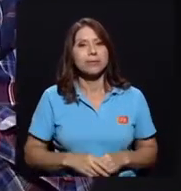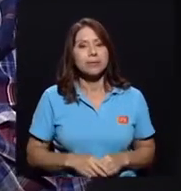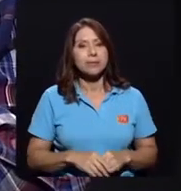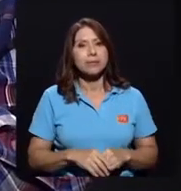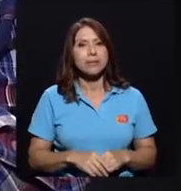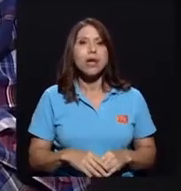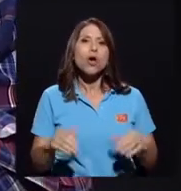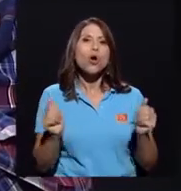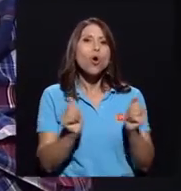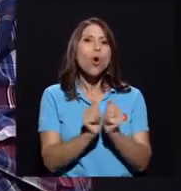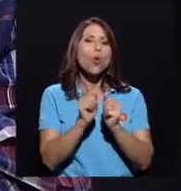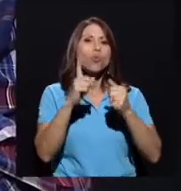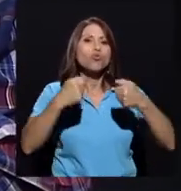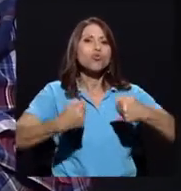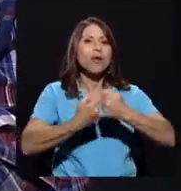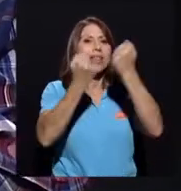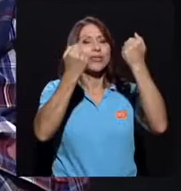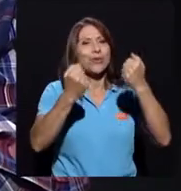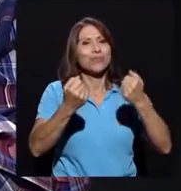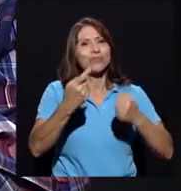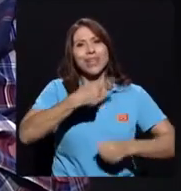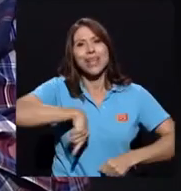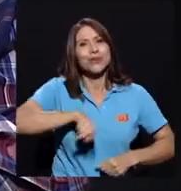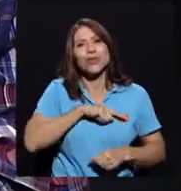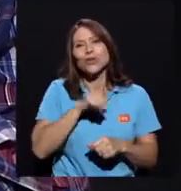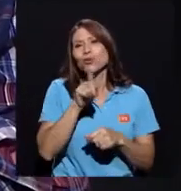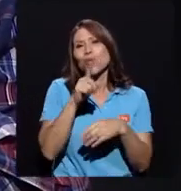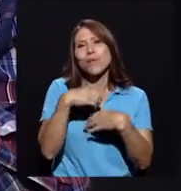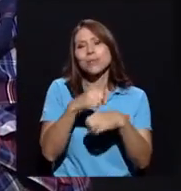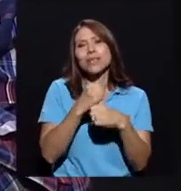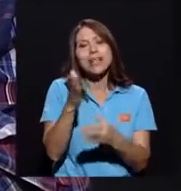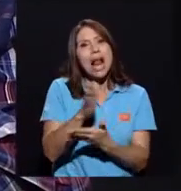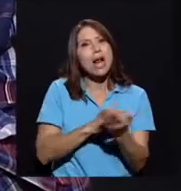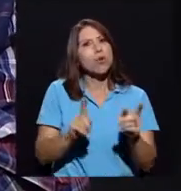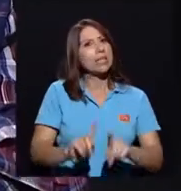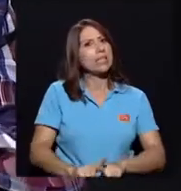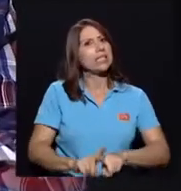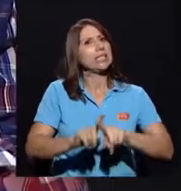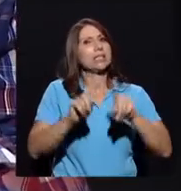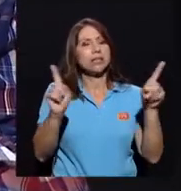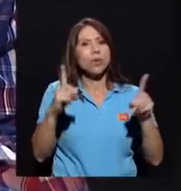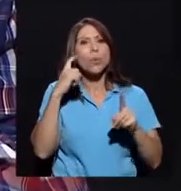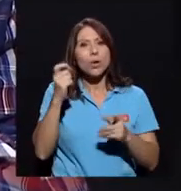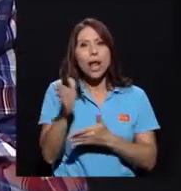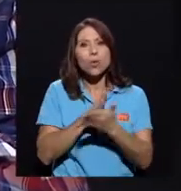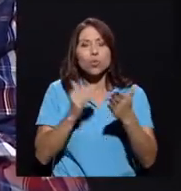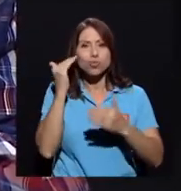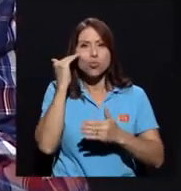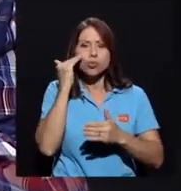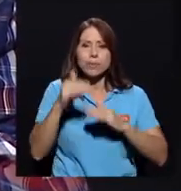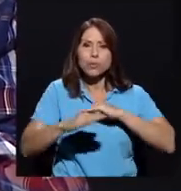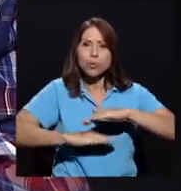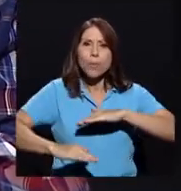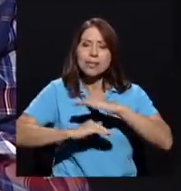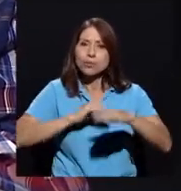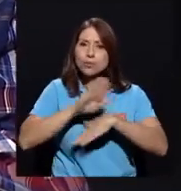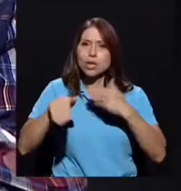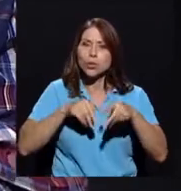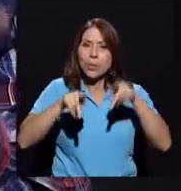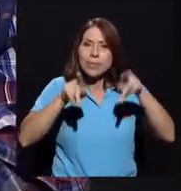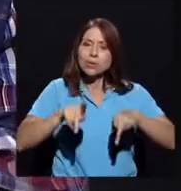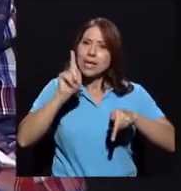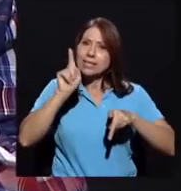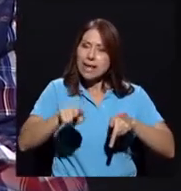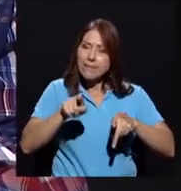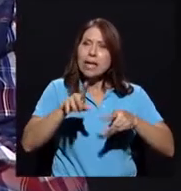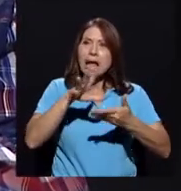con un reto que tampoco vamos a hacer algo completamente distinto porque hay una serie de conocimientos básicos que todo el mundo debe adquirir y